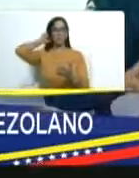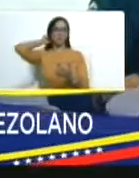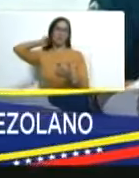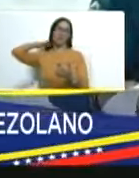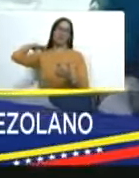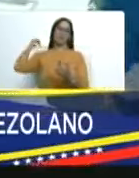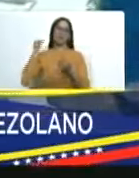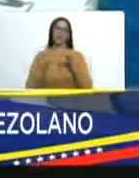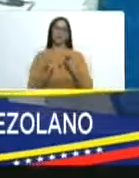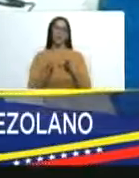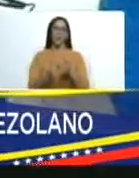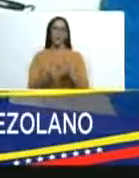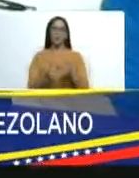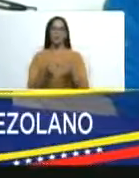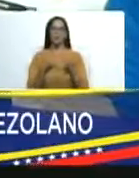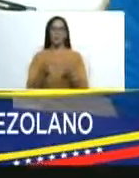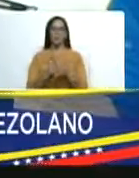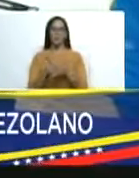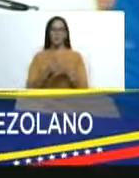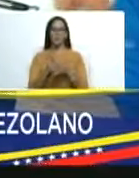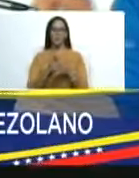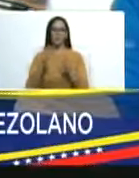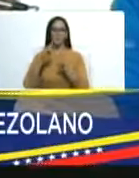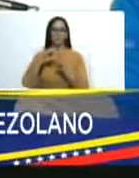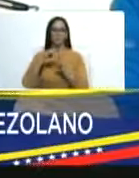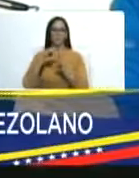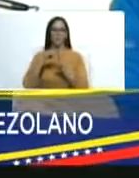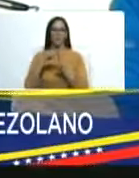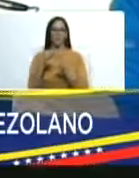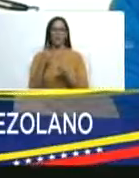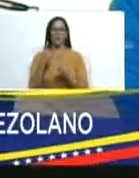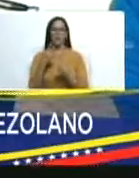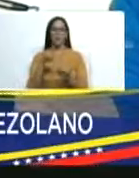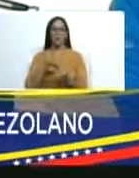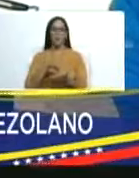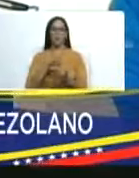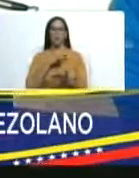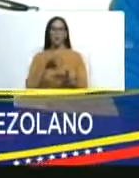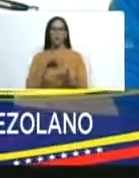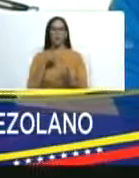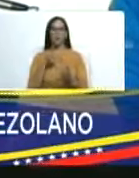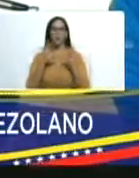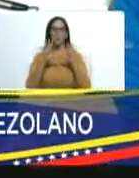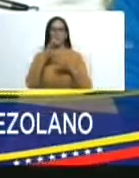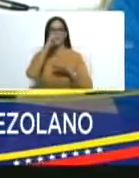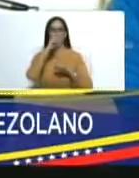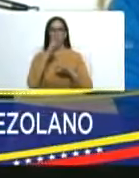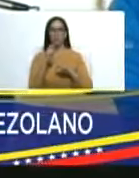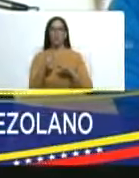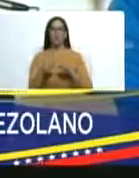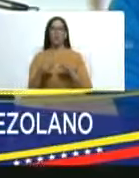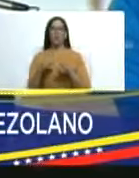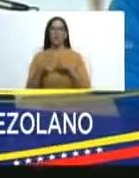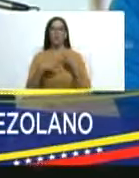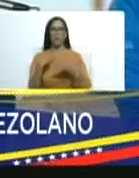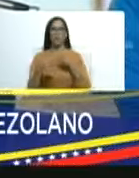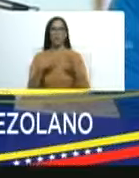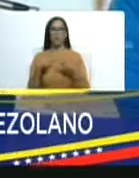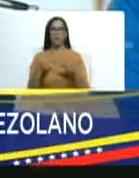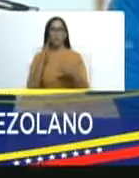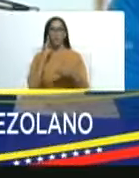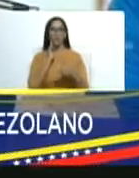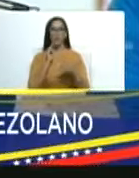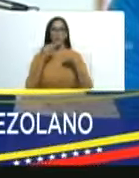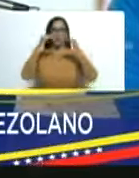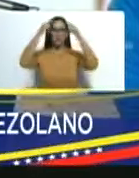este momento, ya está en funcionamiento en el estado Táchira, que es uno de los epicentros. Recuerde que nosotros hace 10 años, cuando la revolución bolivariana con el